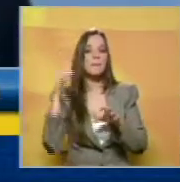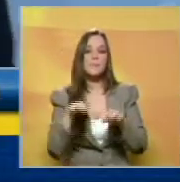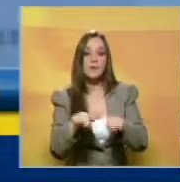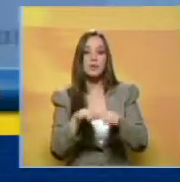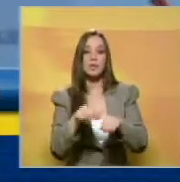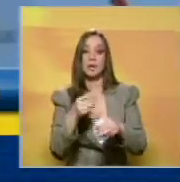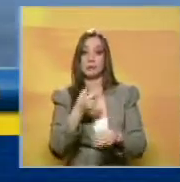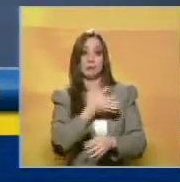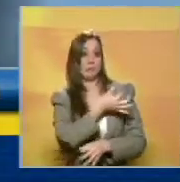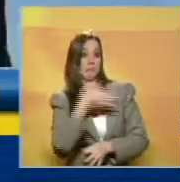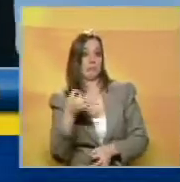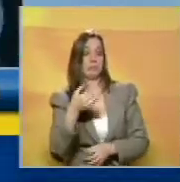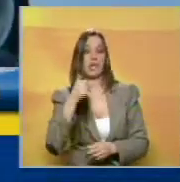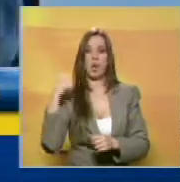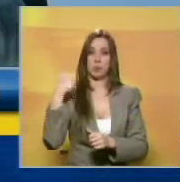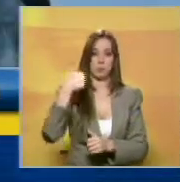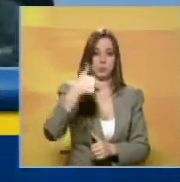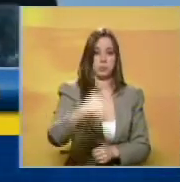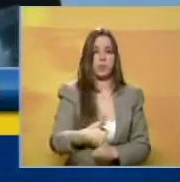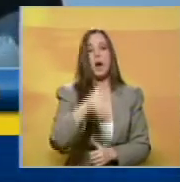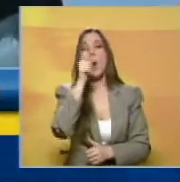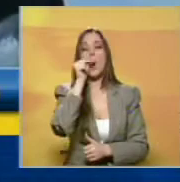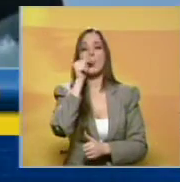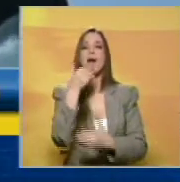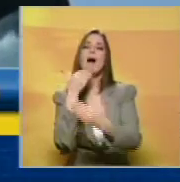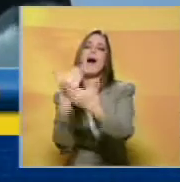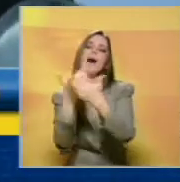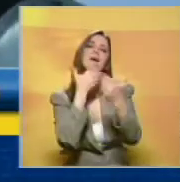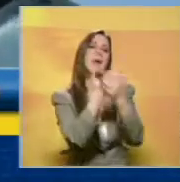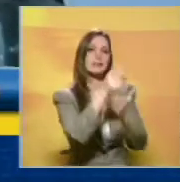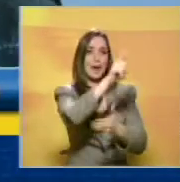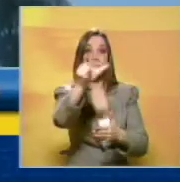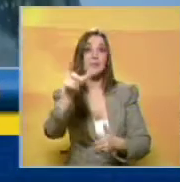todos los tiempos. El cantante agradeció a su público